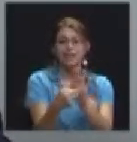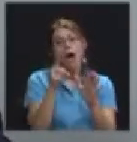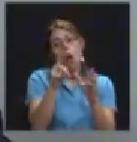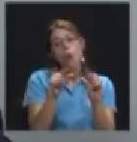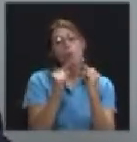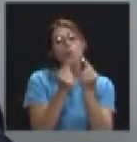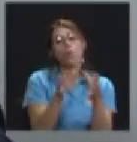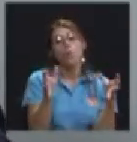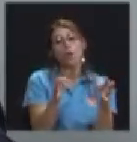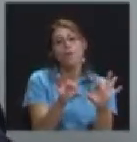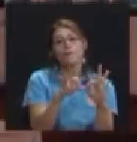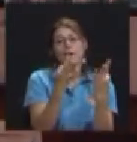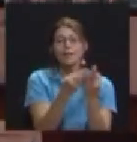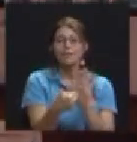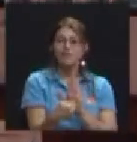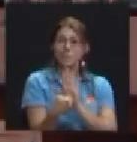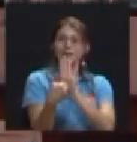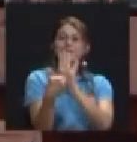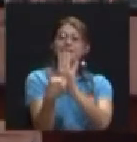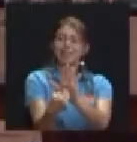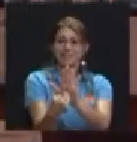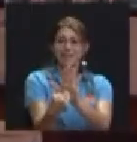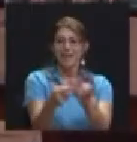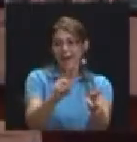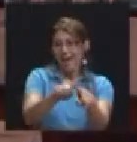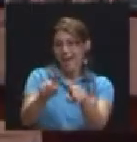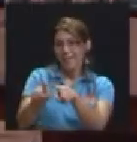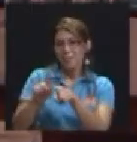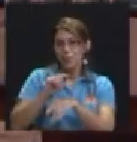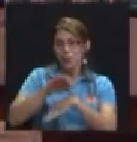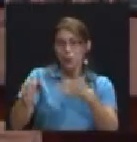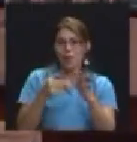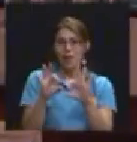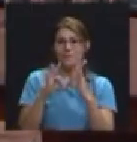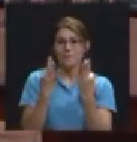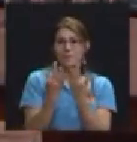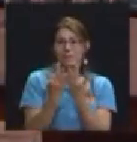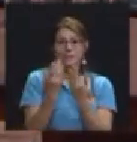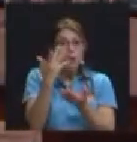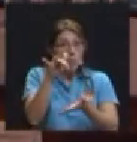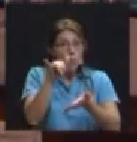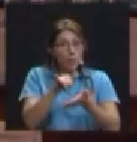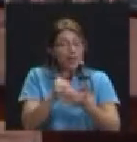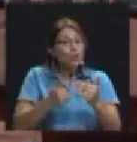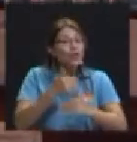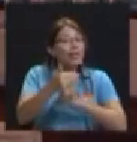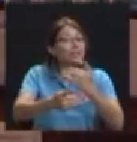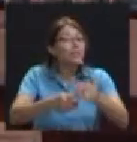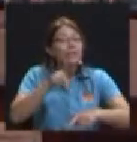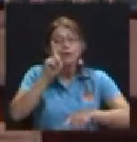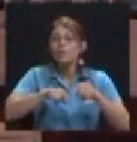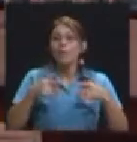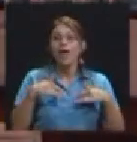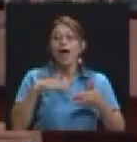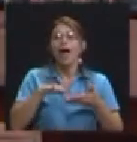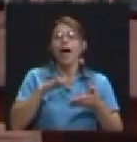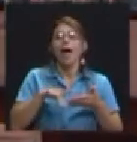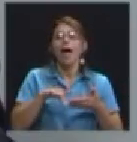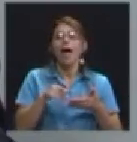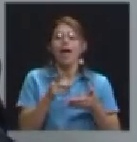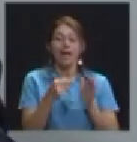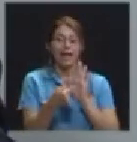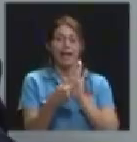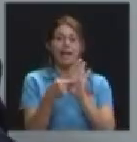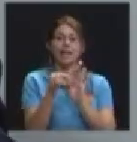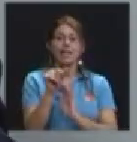ende no se vale luego decir que el índice de precios del consumidor no representa. Es decir, ¿qué quiere decir